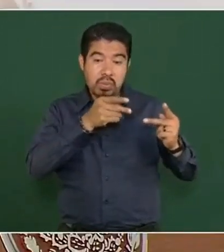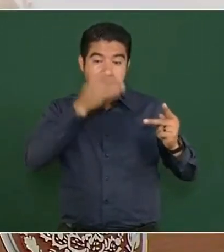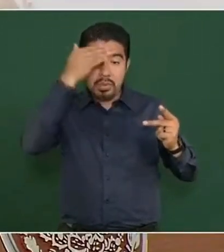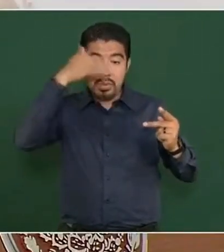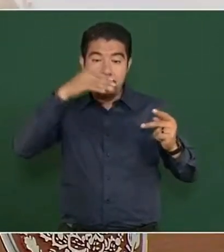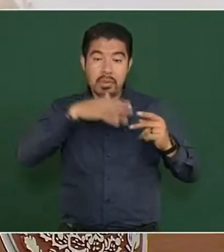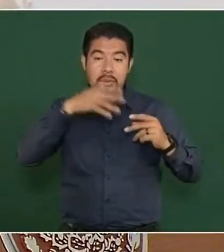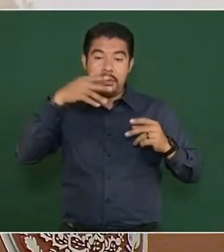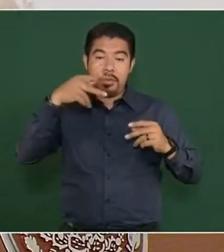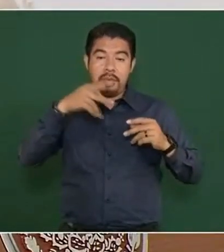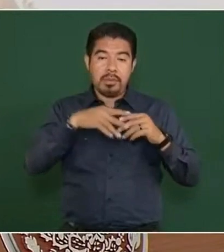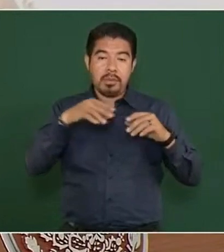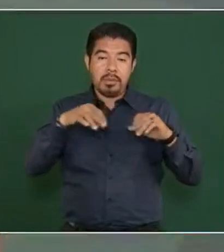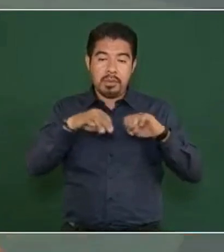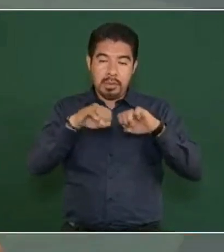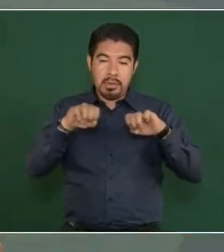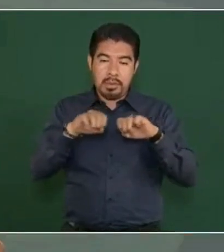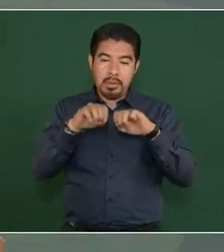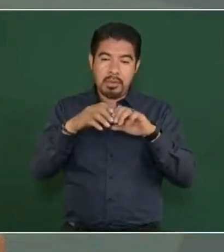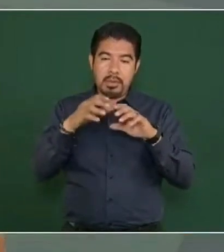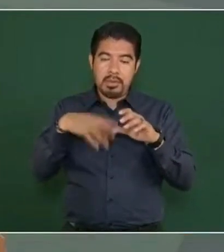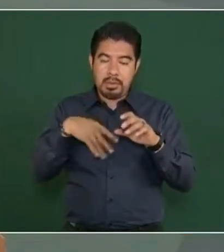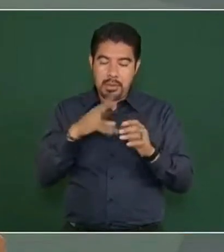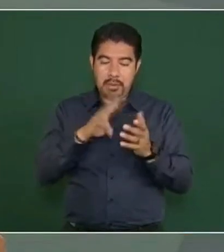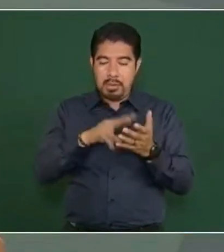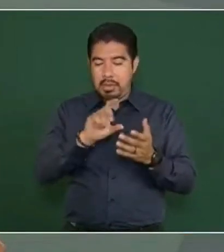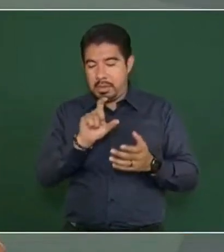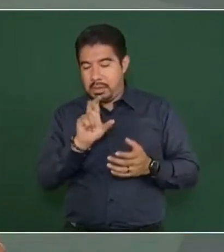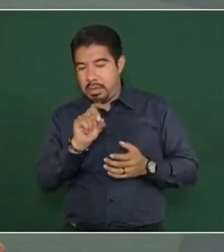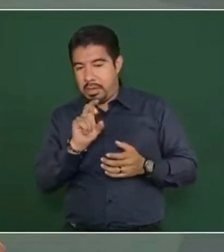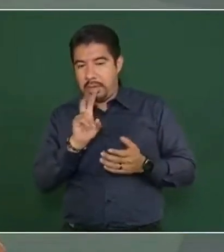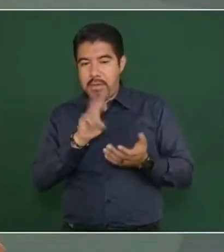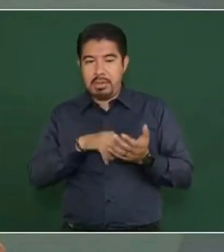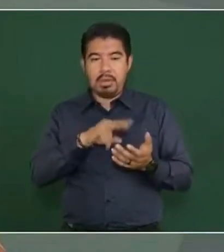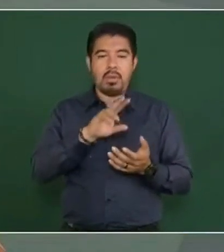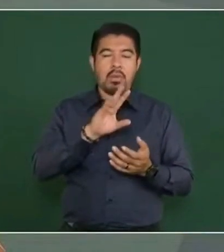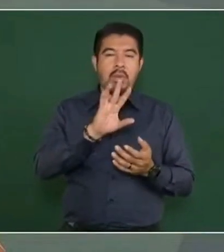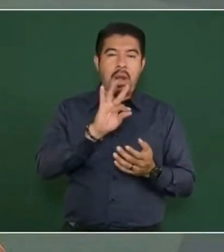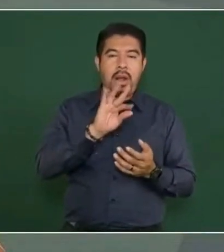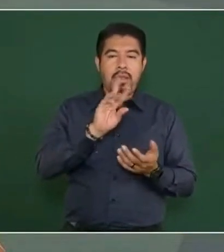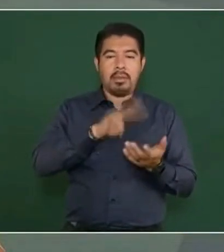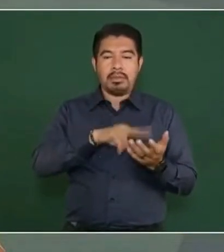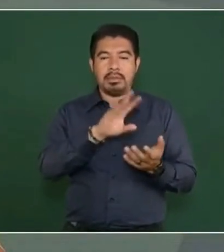cuánto va a crecer su economía en el 30, en el 40, en el 50.